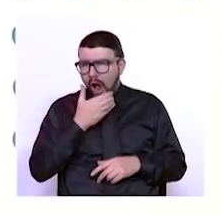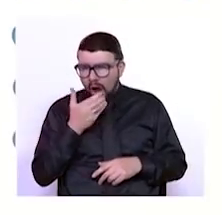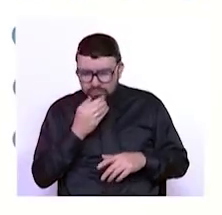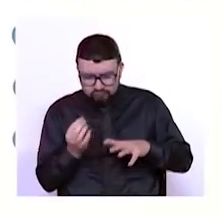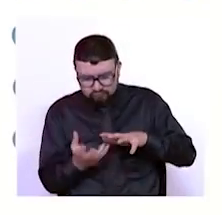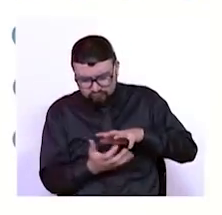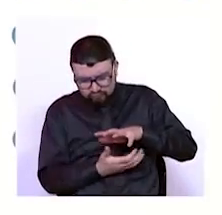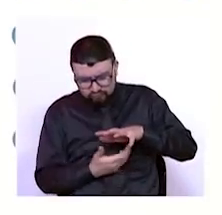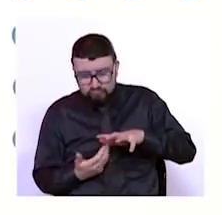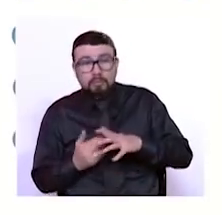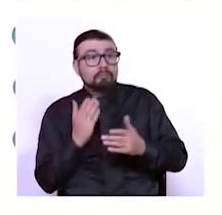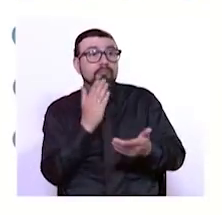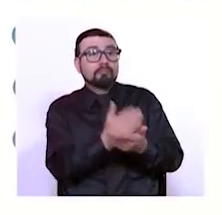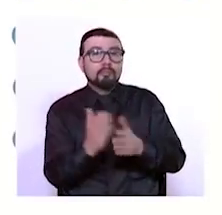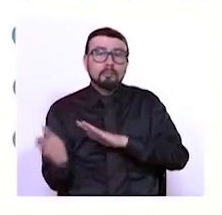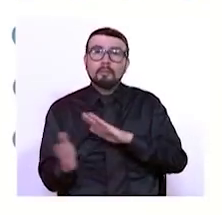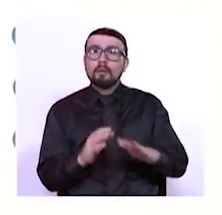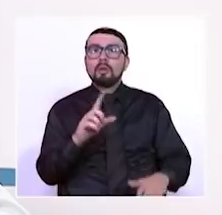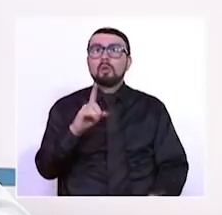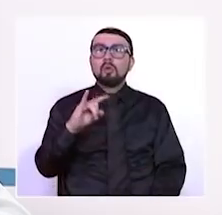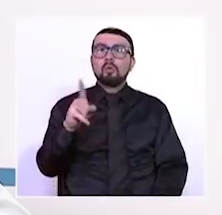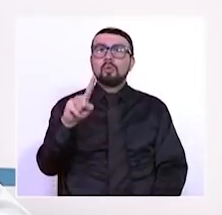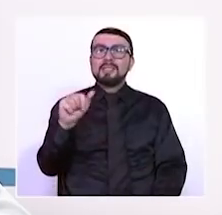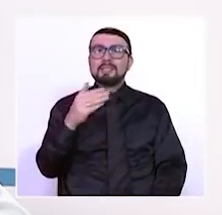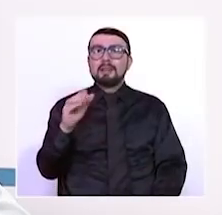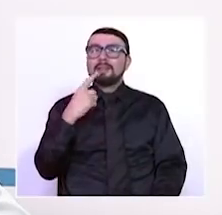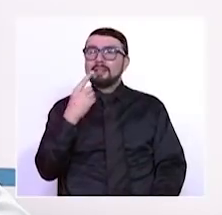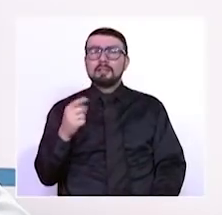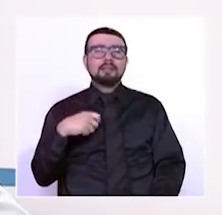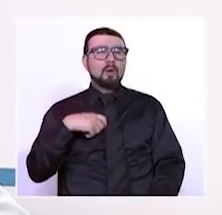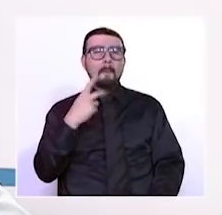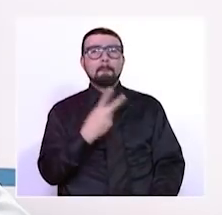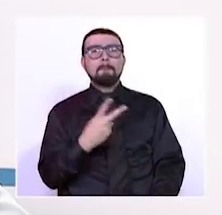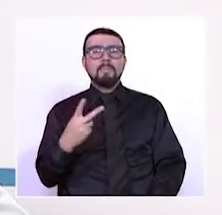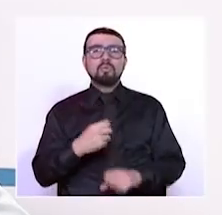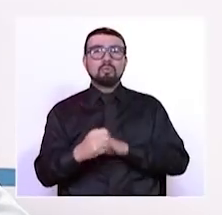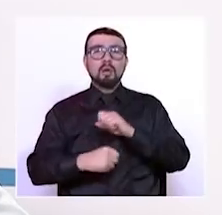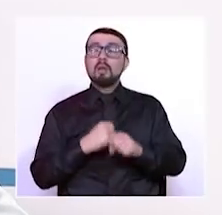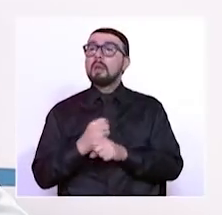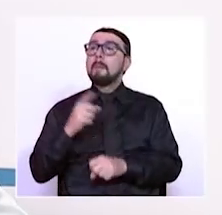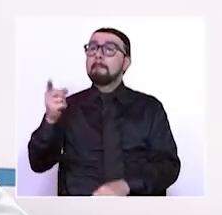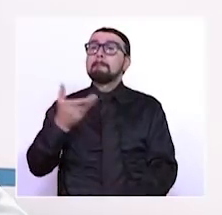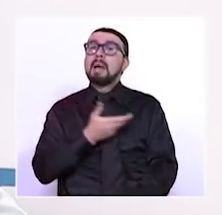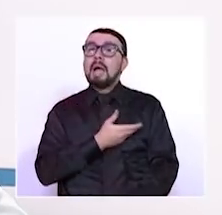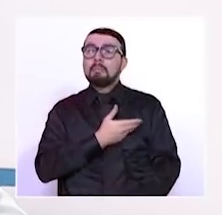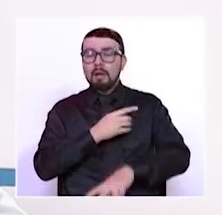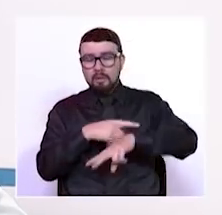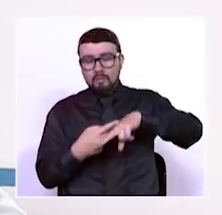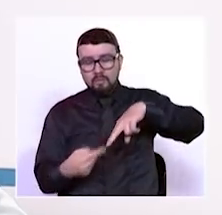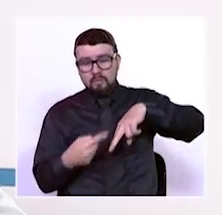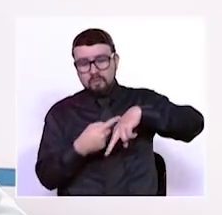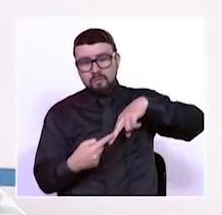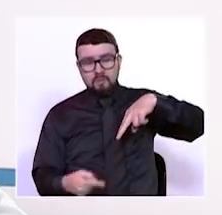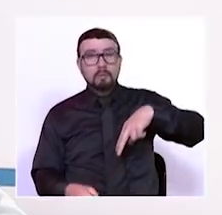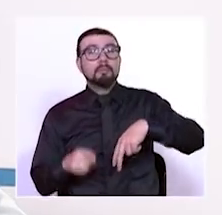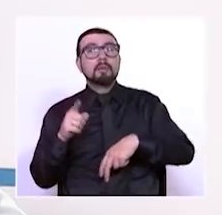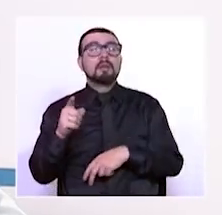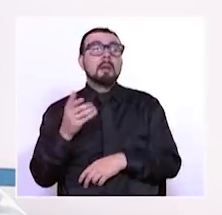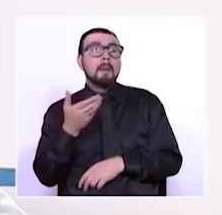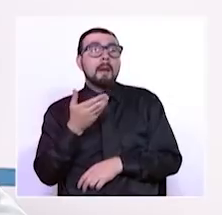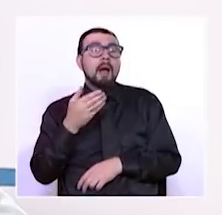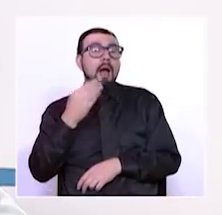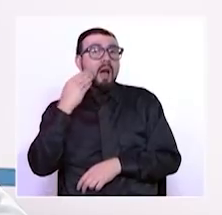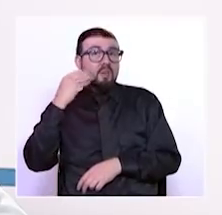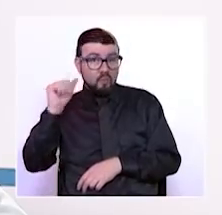eso. Luisa Fajardo, buenas noches, tengo 22 años y mi mamá sufre de vena varice y mi abuela materna murió de trombosis.